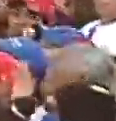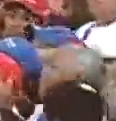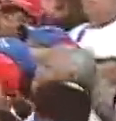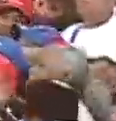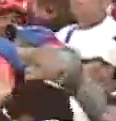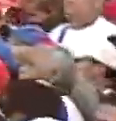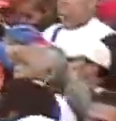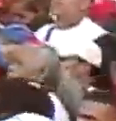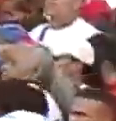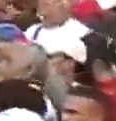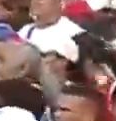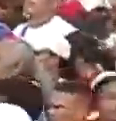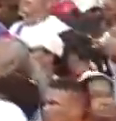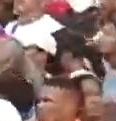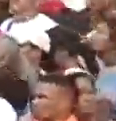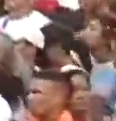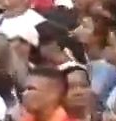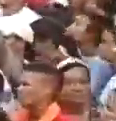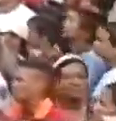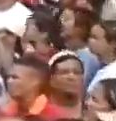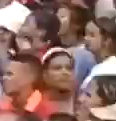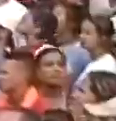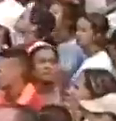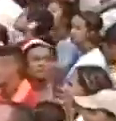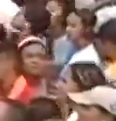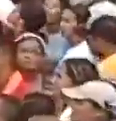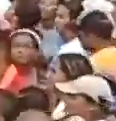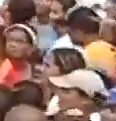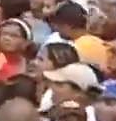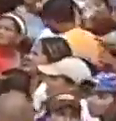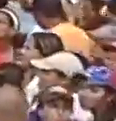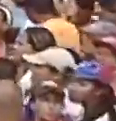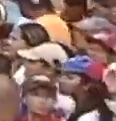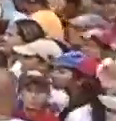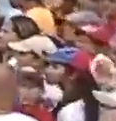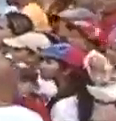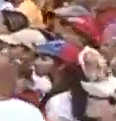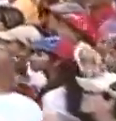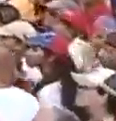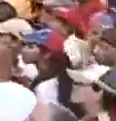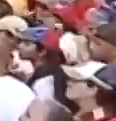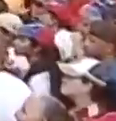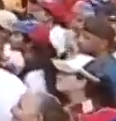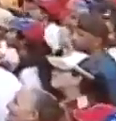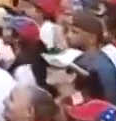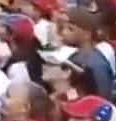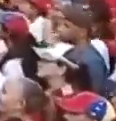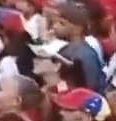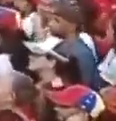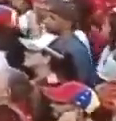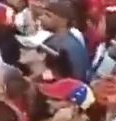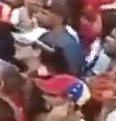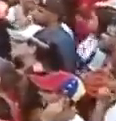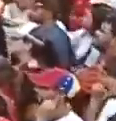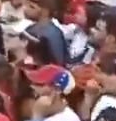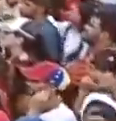presente del futuro con 10 millones para el buste el presidente maduro no volverán los corruptos